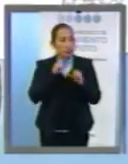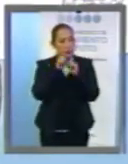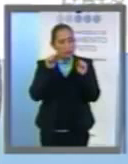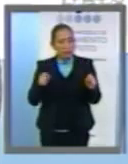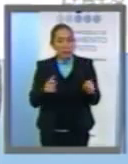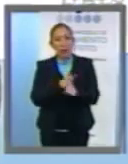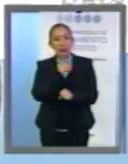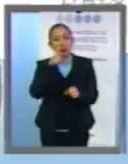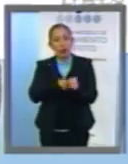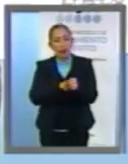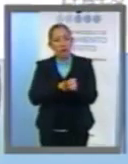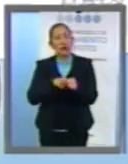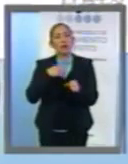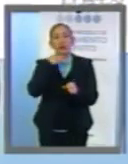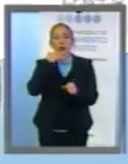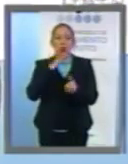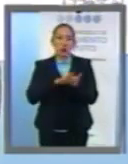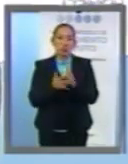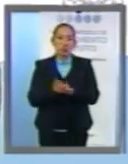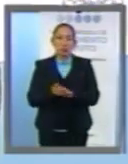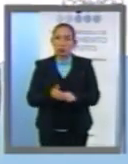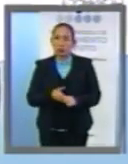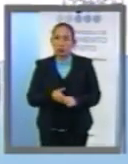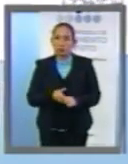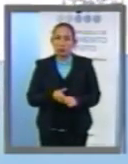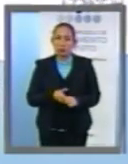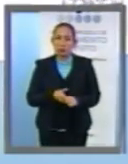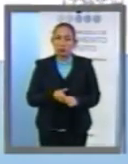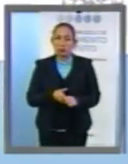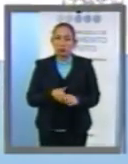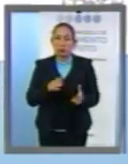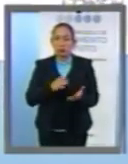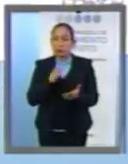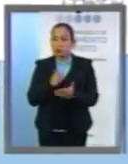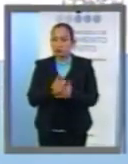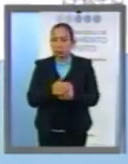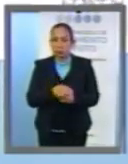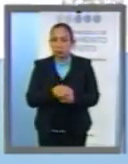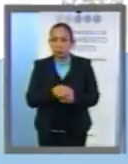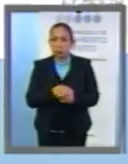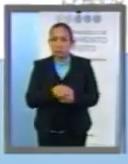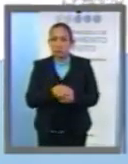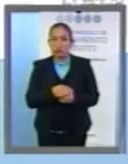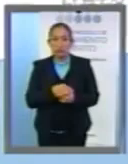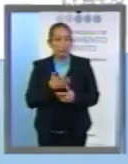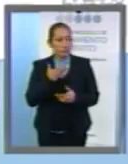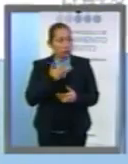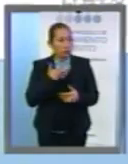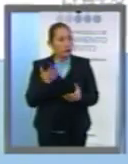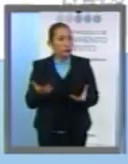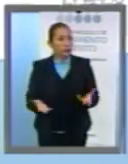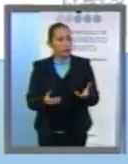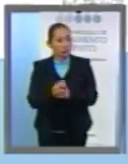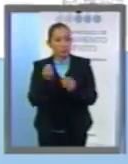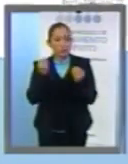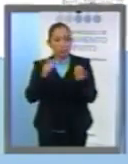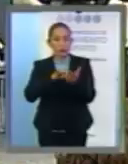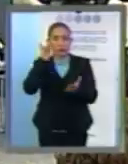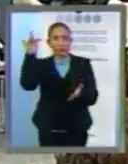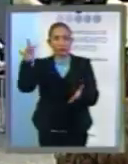Nacional Anticorrupción, donde todos estamos inmersos en impulsarlo y tener un mejor México para todos. Muchas